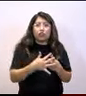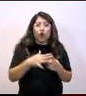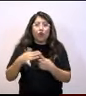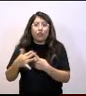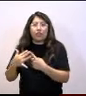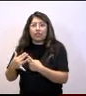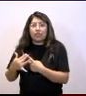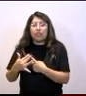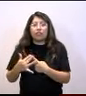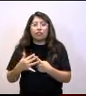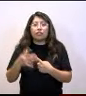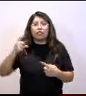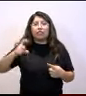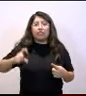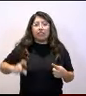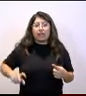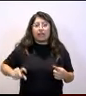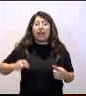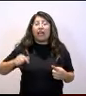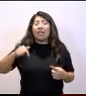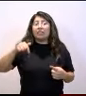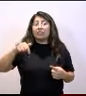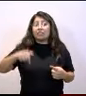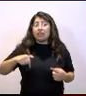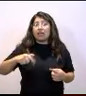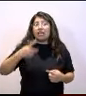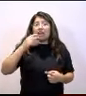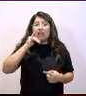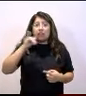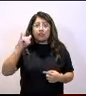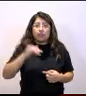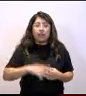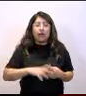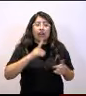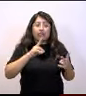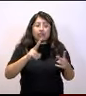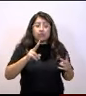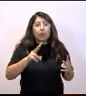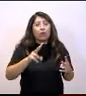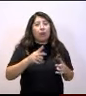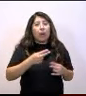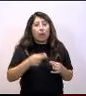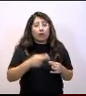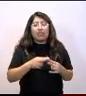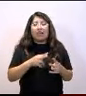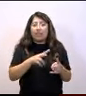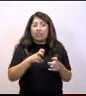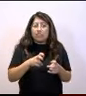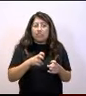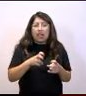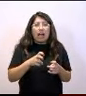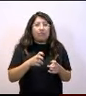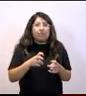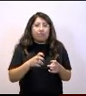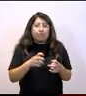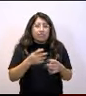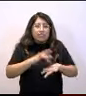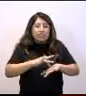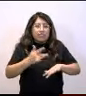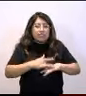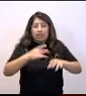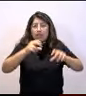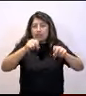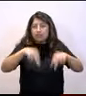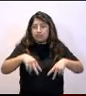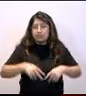contextos salariales en nuestra comunidad autónoma. Responde a una política fiscal ausente de cualquier sensibilidad